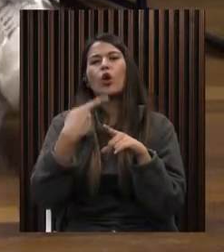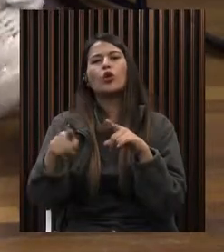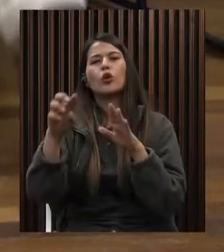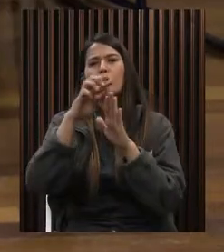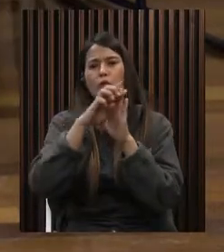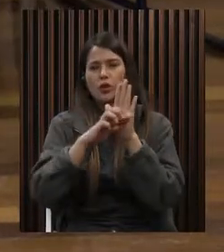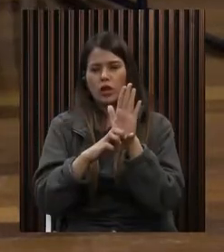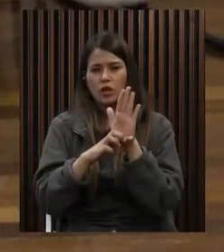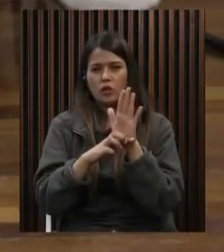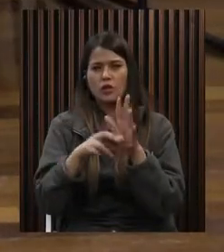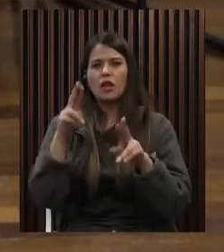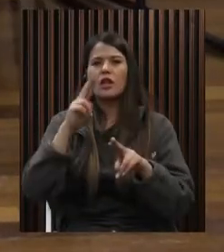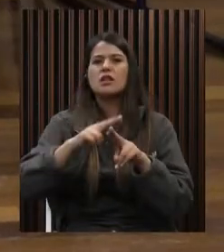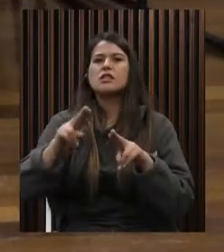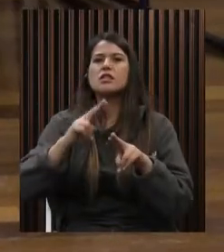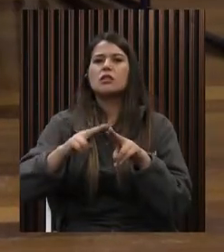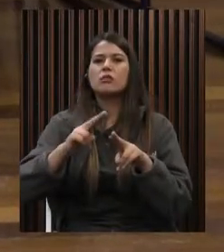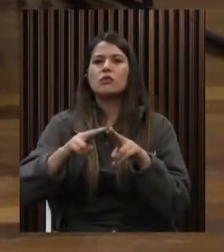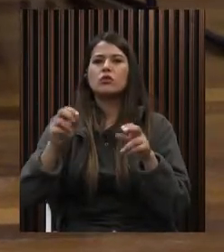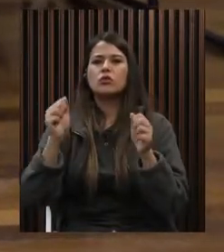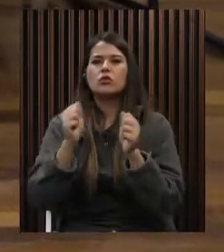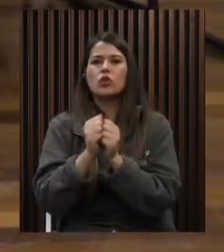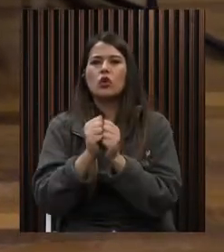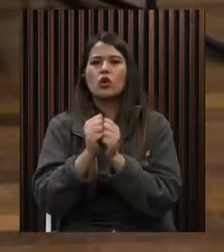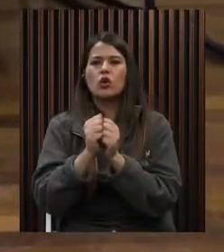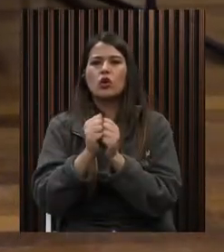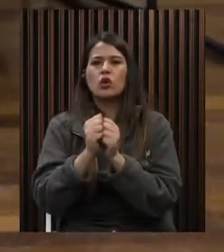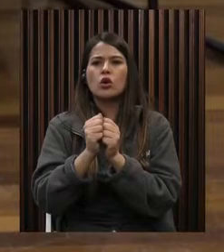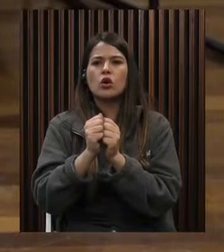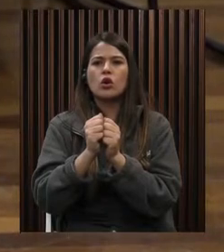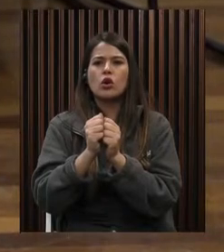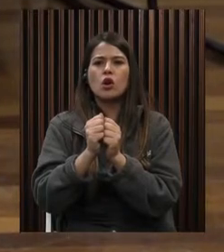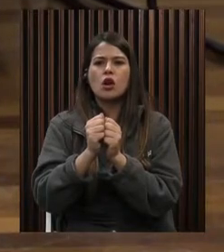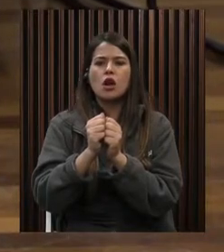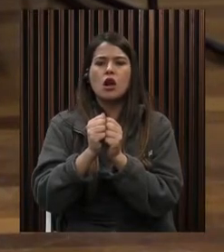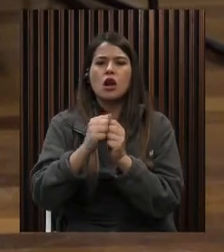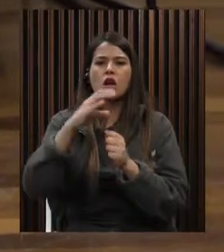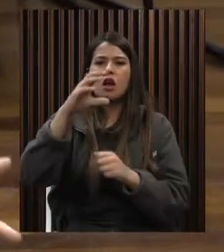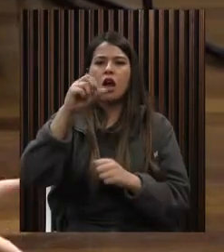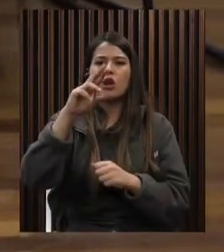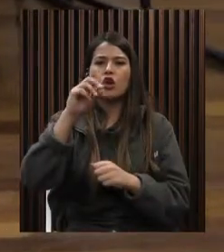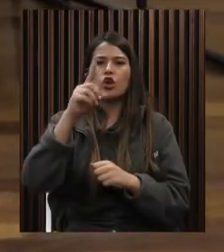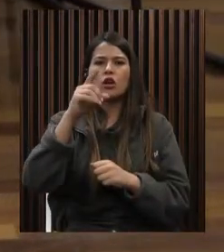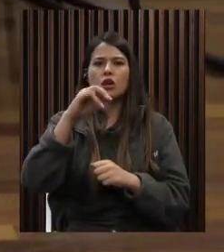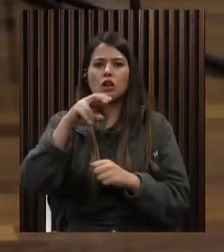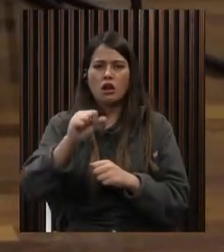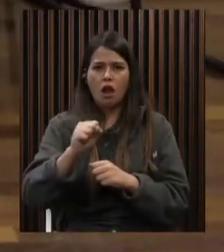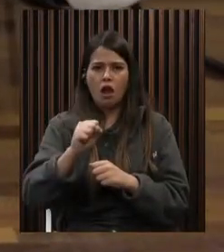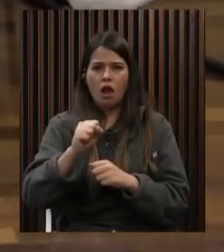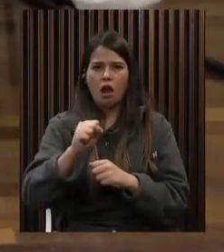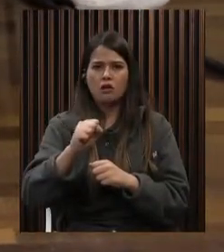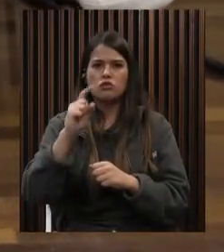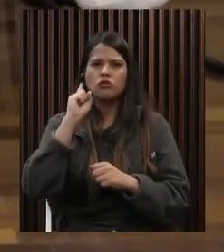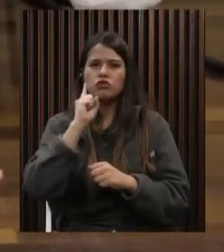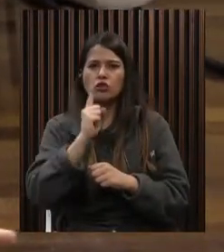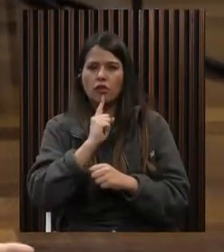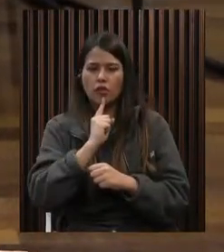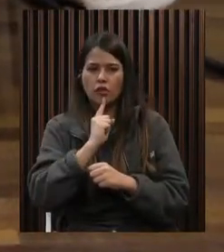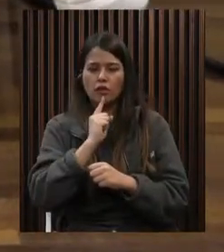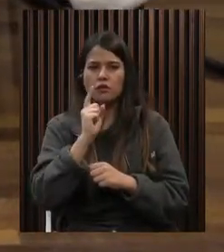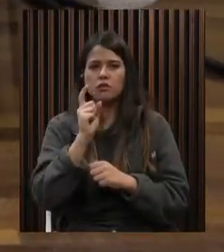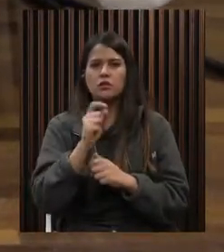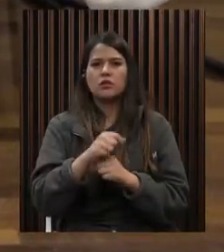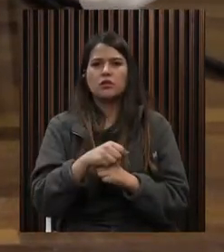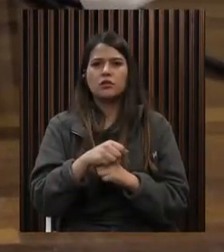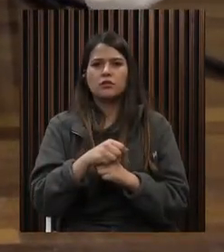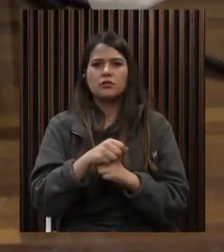una intérprete sorda, que es Carolina, que ella nos comentaba, que recordando un poco lo que tú decías, que